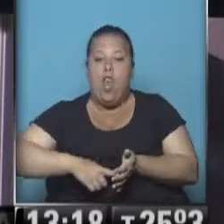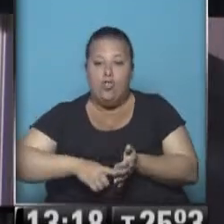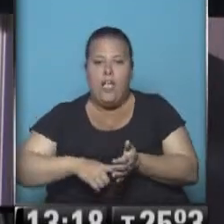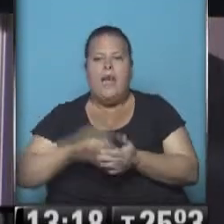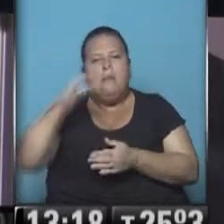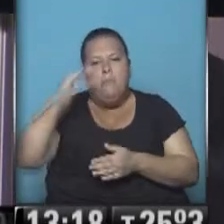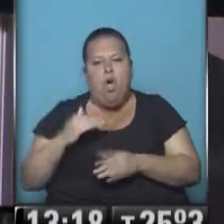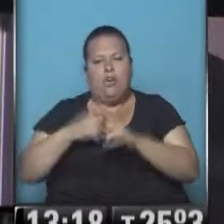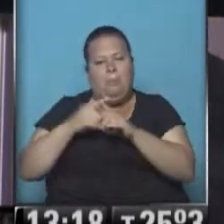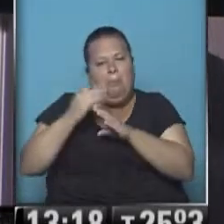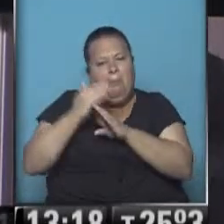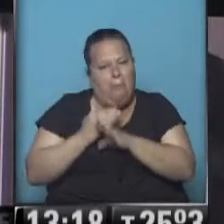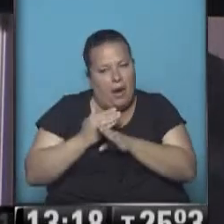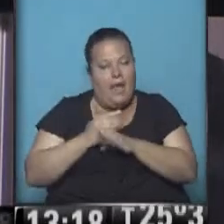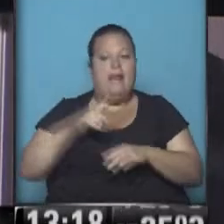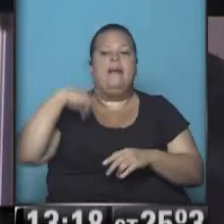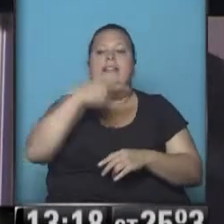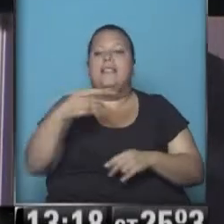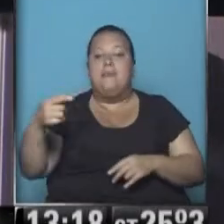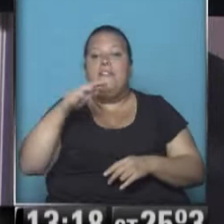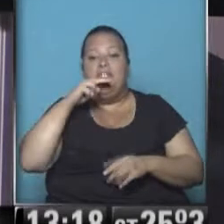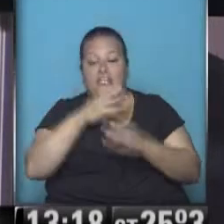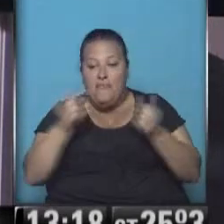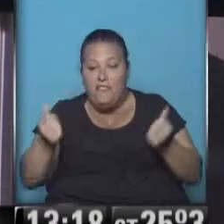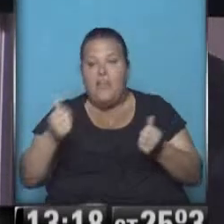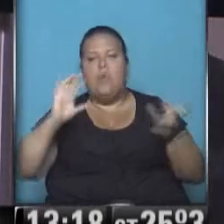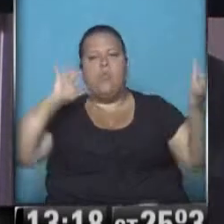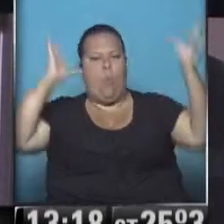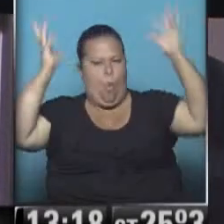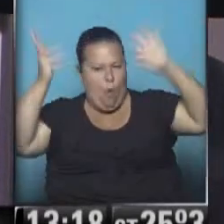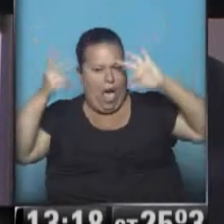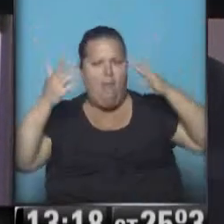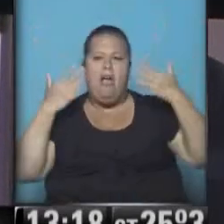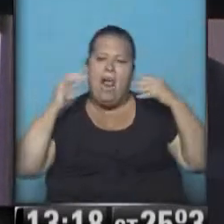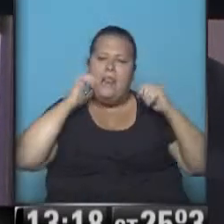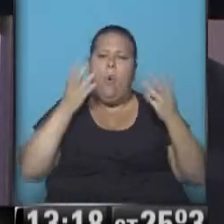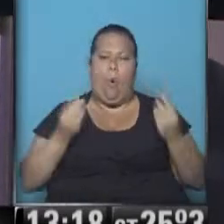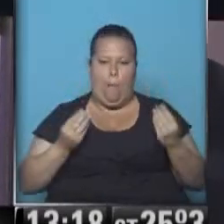muy poquito la temperatura y la semana termina con mucha nubosidad en el cielo, templado y